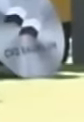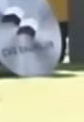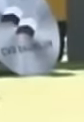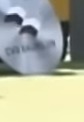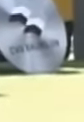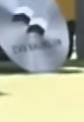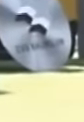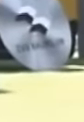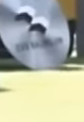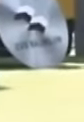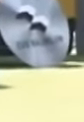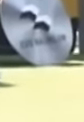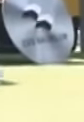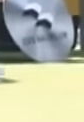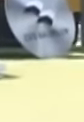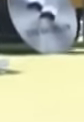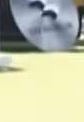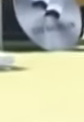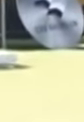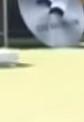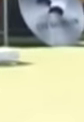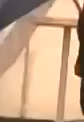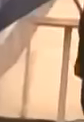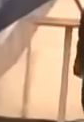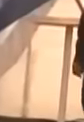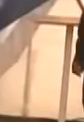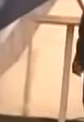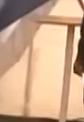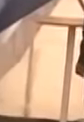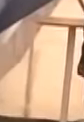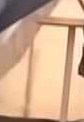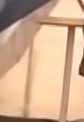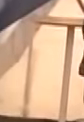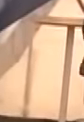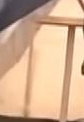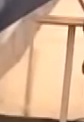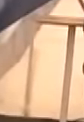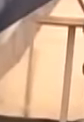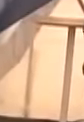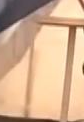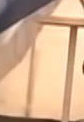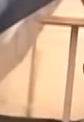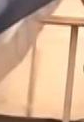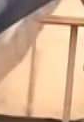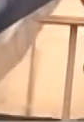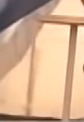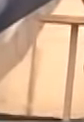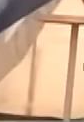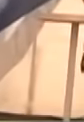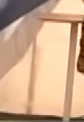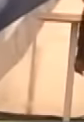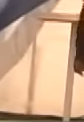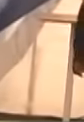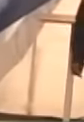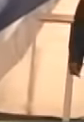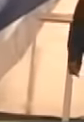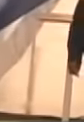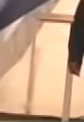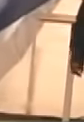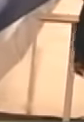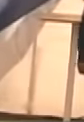hagan, la Guayana Esequiba es nuestra. Mi saludo a toda la clase obrera,